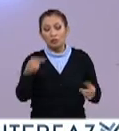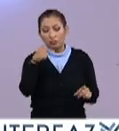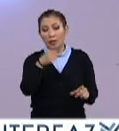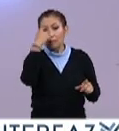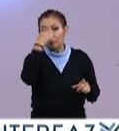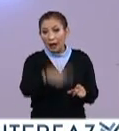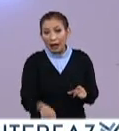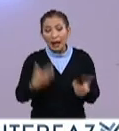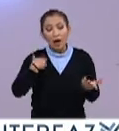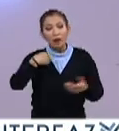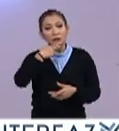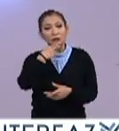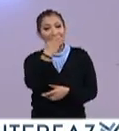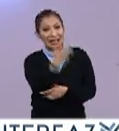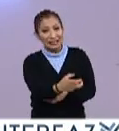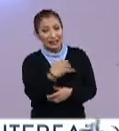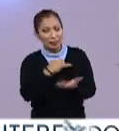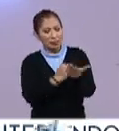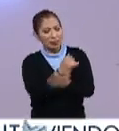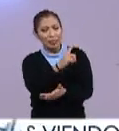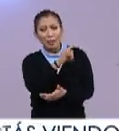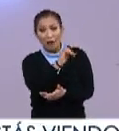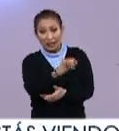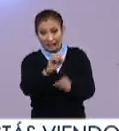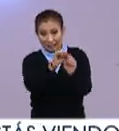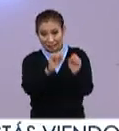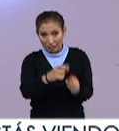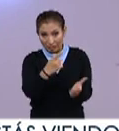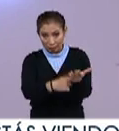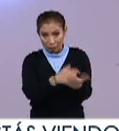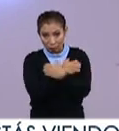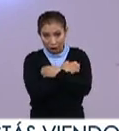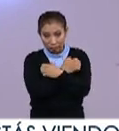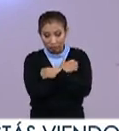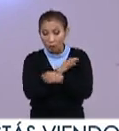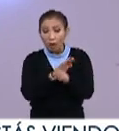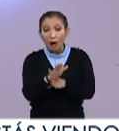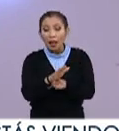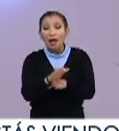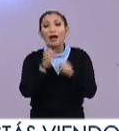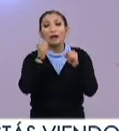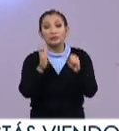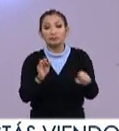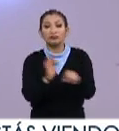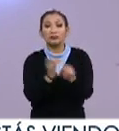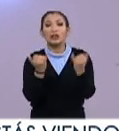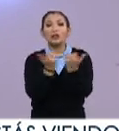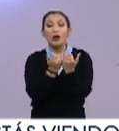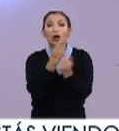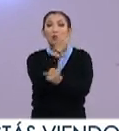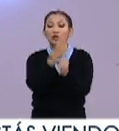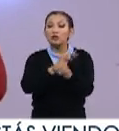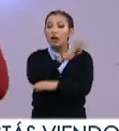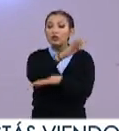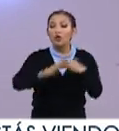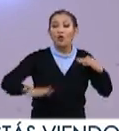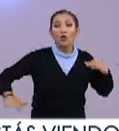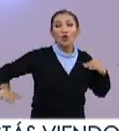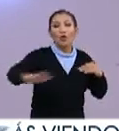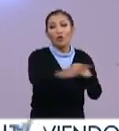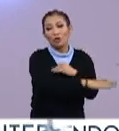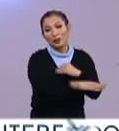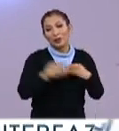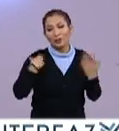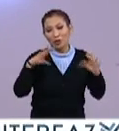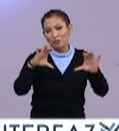instancias para aplicar la democracia en el sistema educativo es garantizar la igualdad de oportunidades de toda